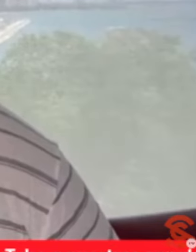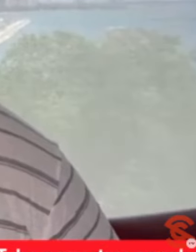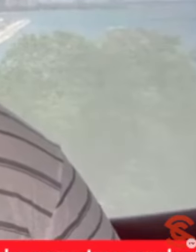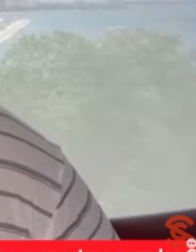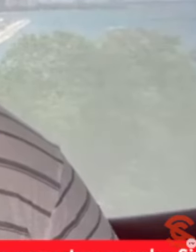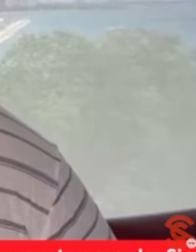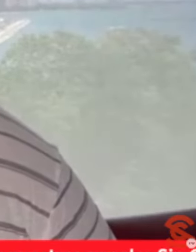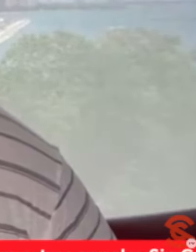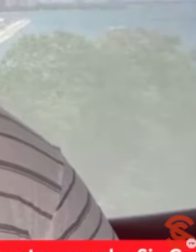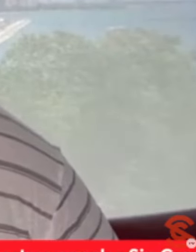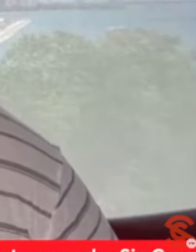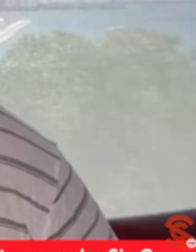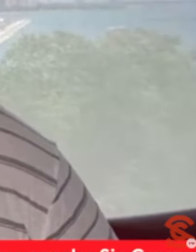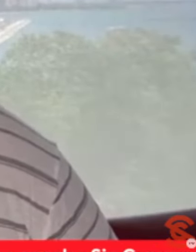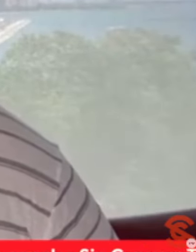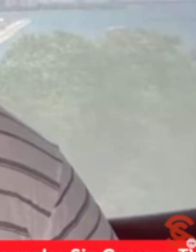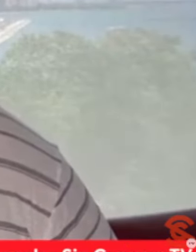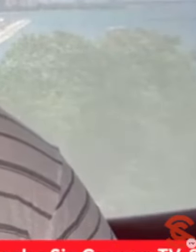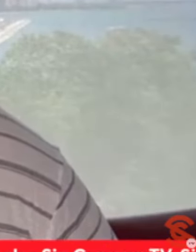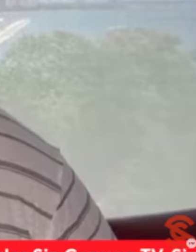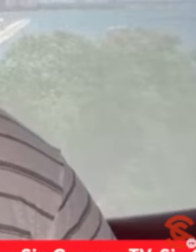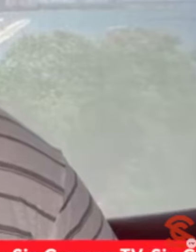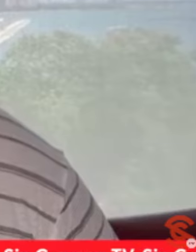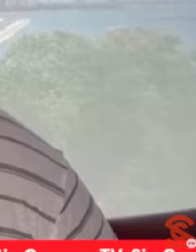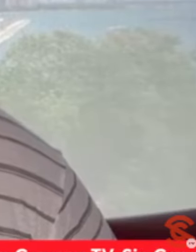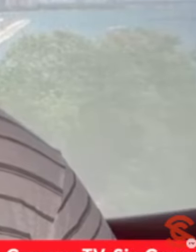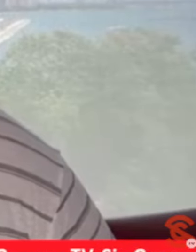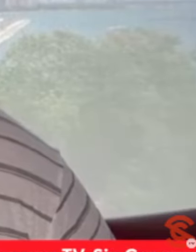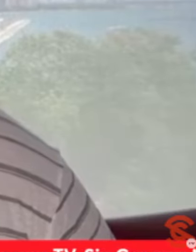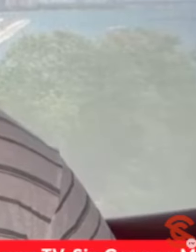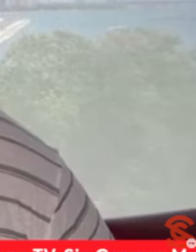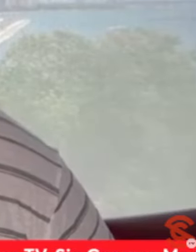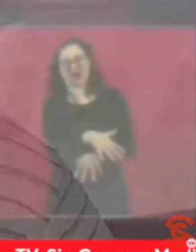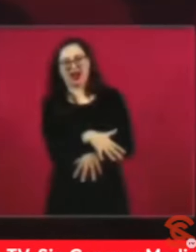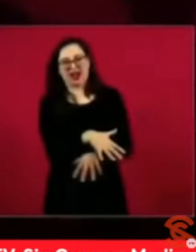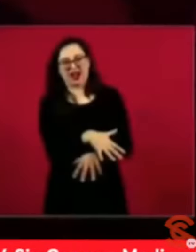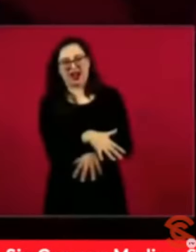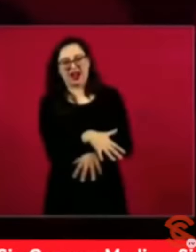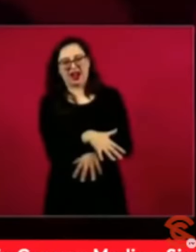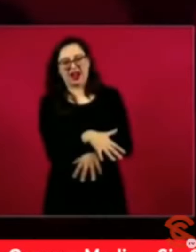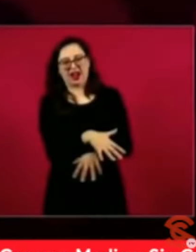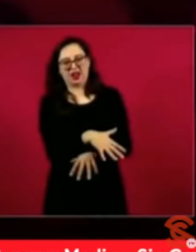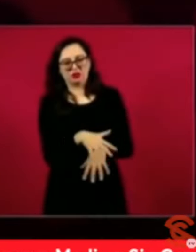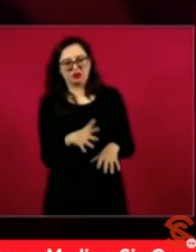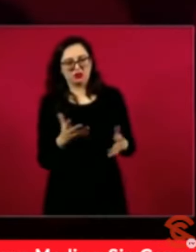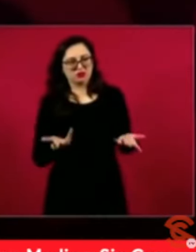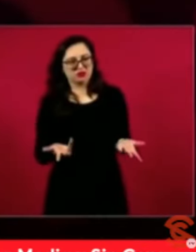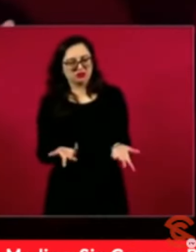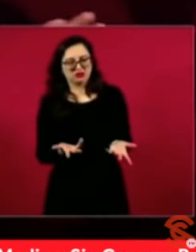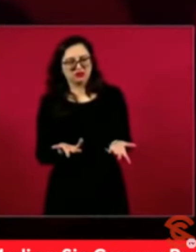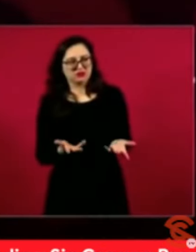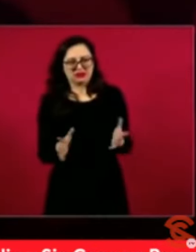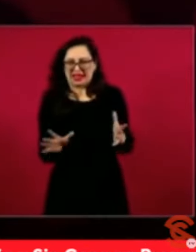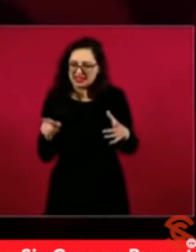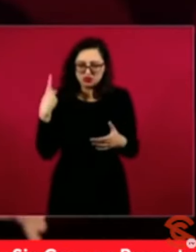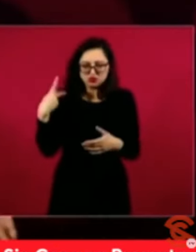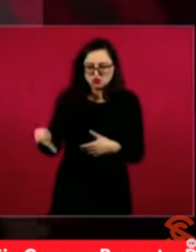esta injerencia en el tema de Venezuela. Don David, por favor. Que